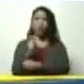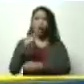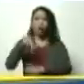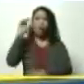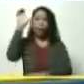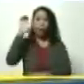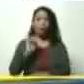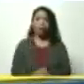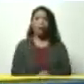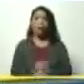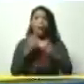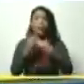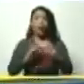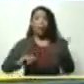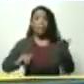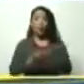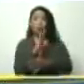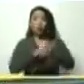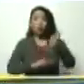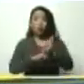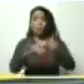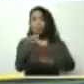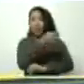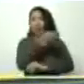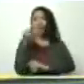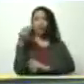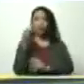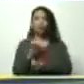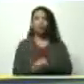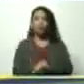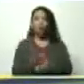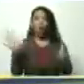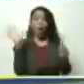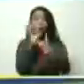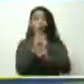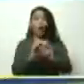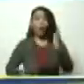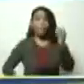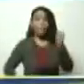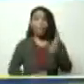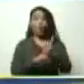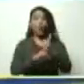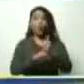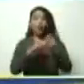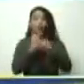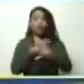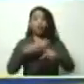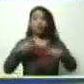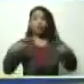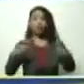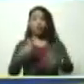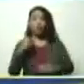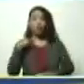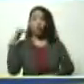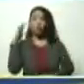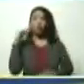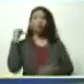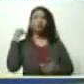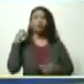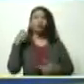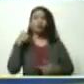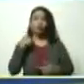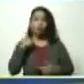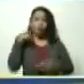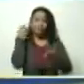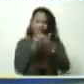para que el despegue sea perfecto lograr el despegue perfecto el crecimiento yo he venido insistiendo Madeleine